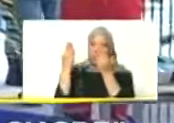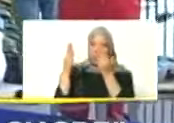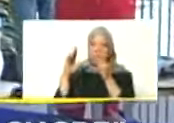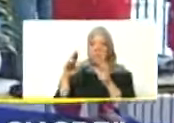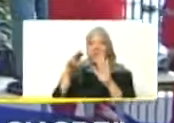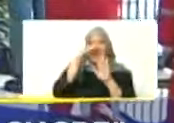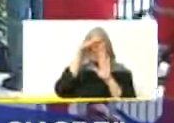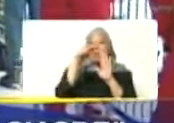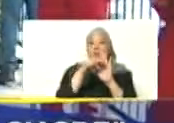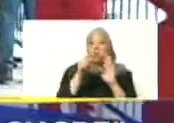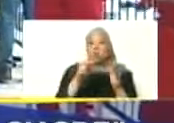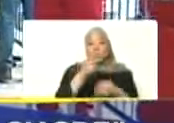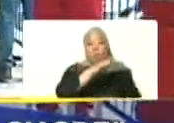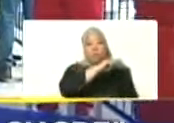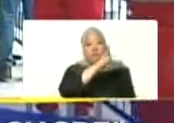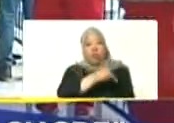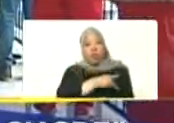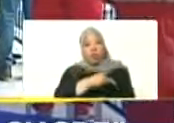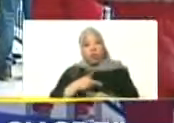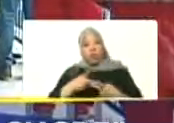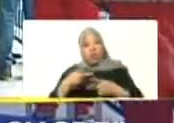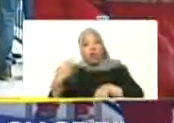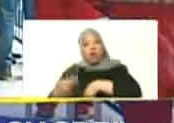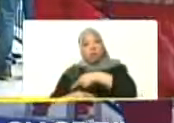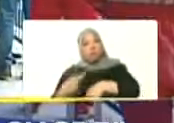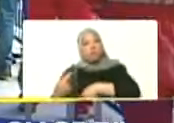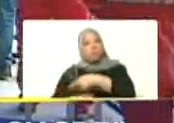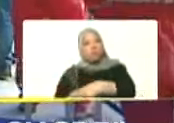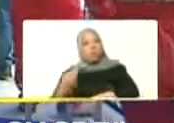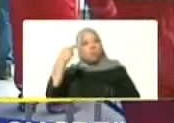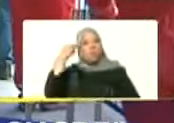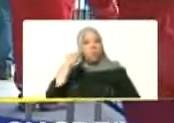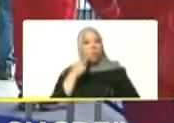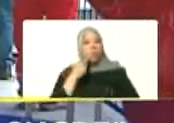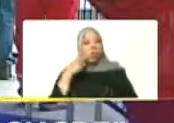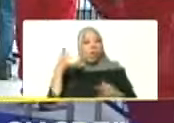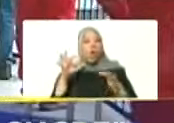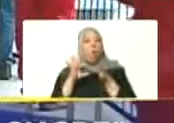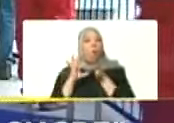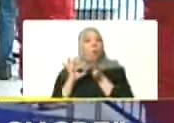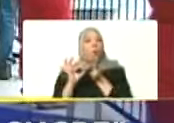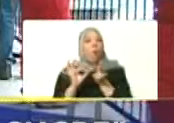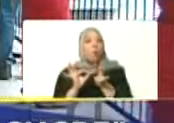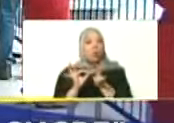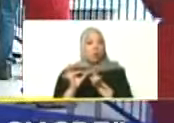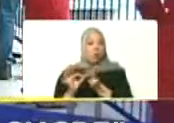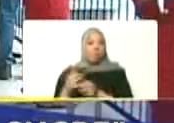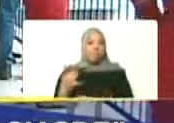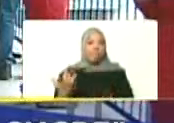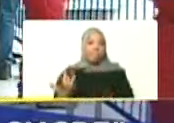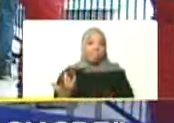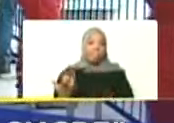principios y fines de la revolución bolivariana si no unimos, como usted lo ha mencionado,